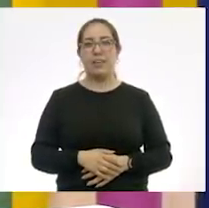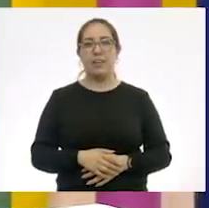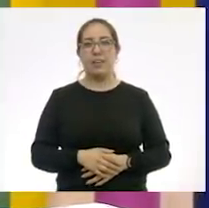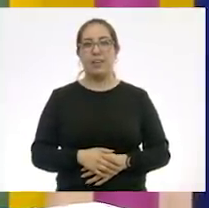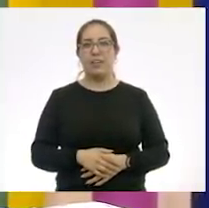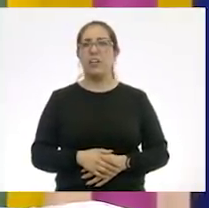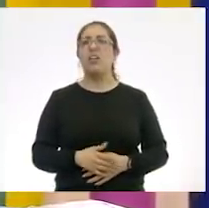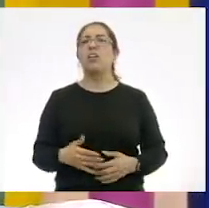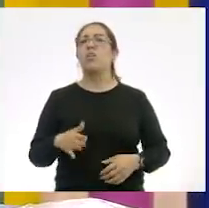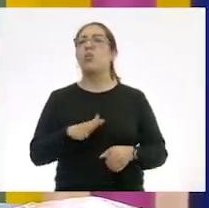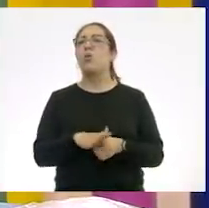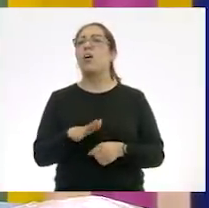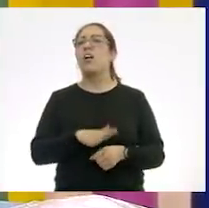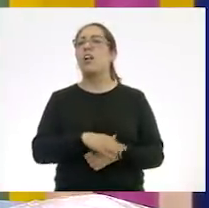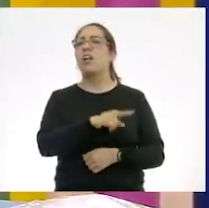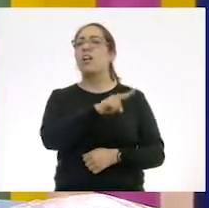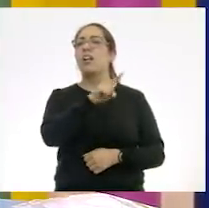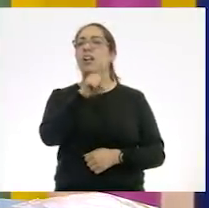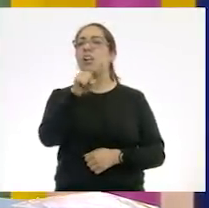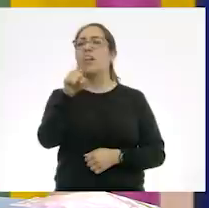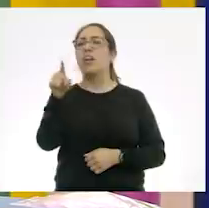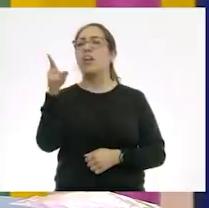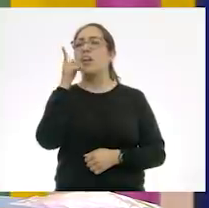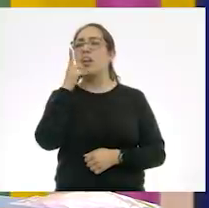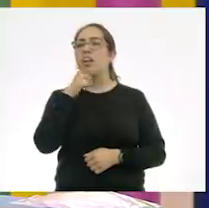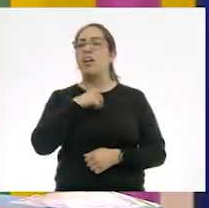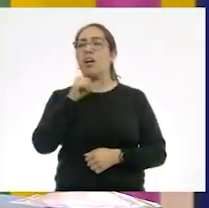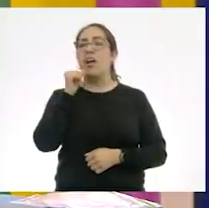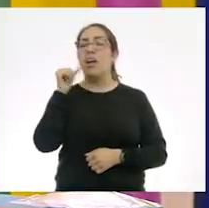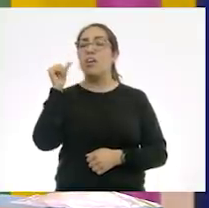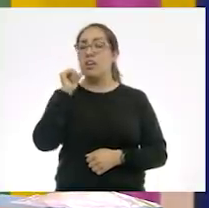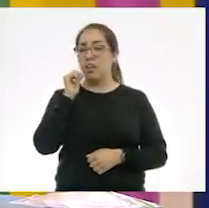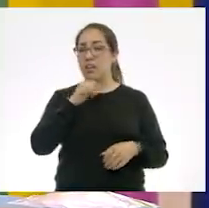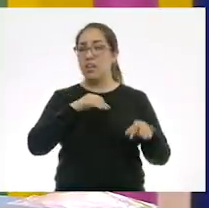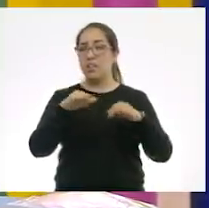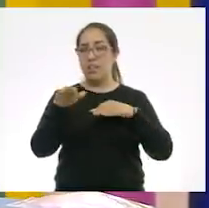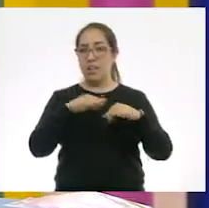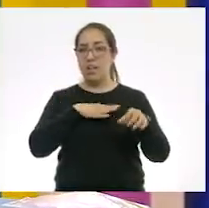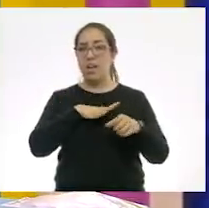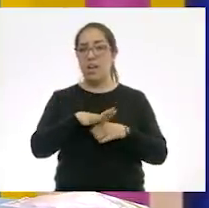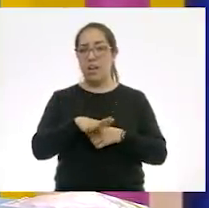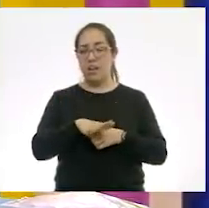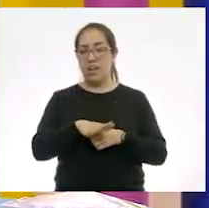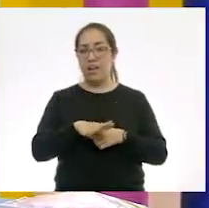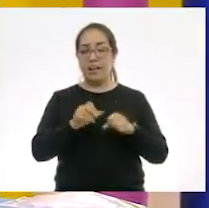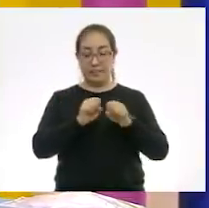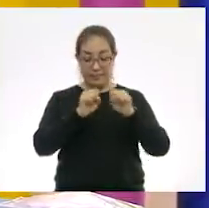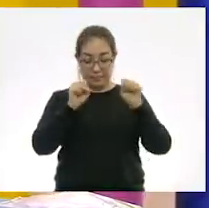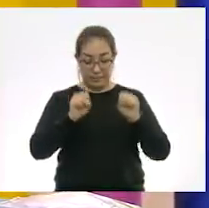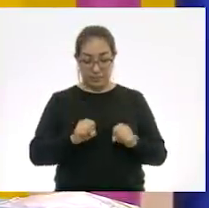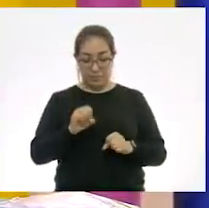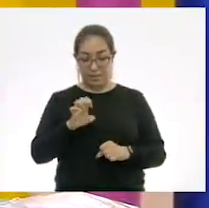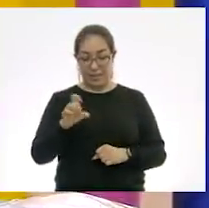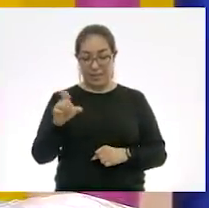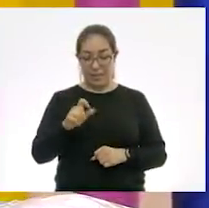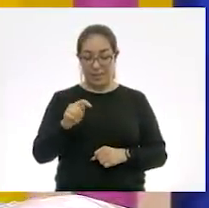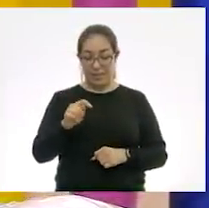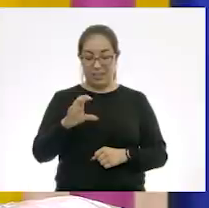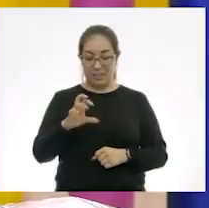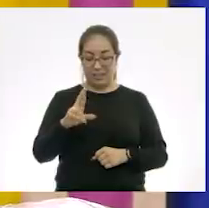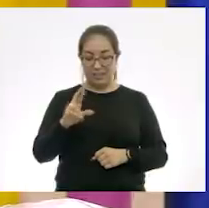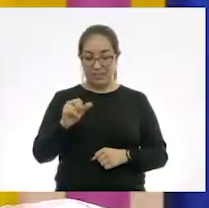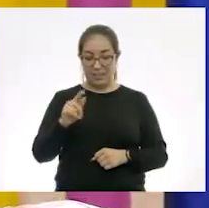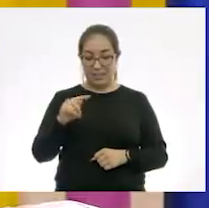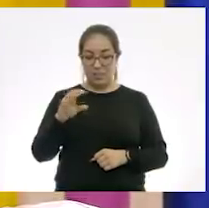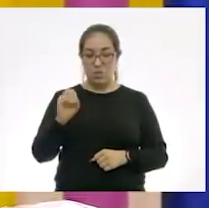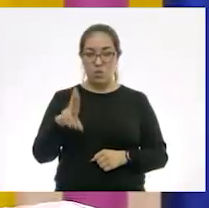se trata? ¿Cuál dijeron? Ayer lo trabajamos. Ajá. Sistema excretor. Exactamente.